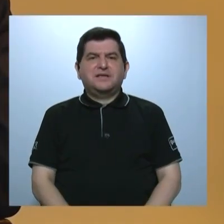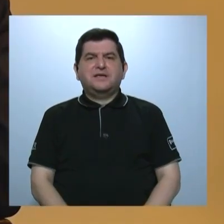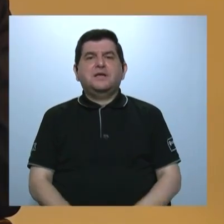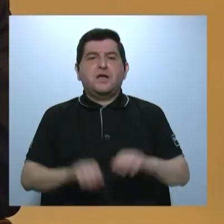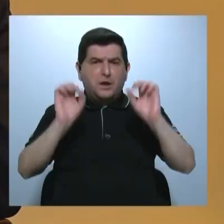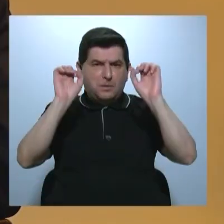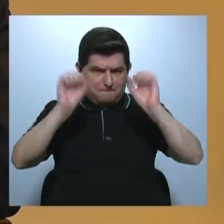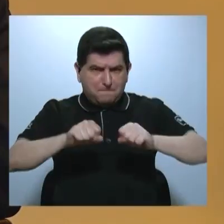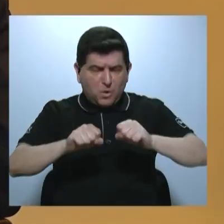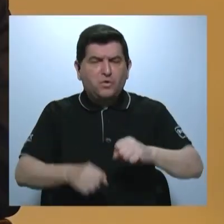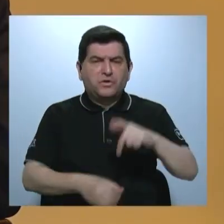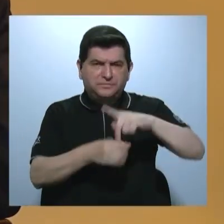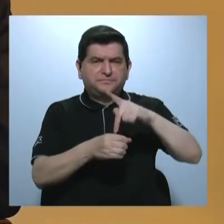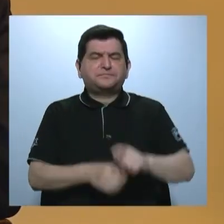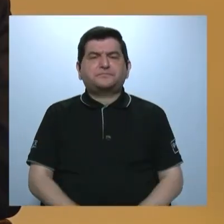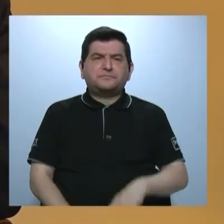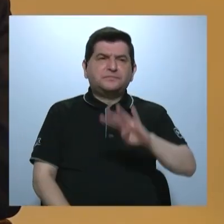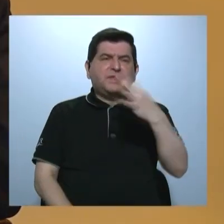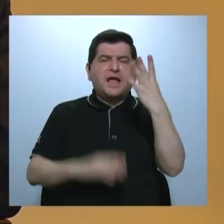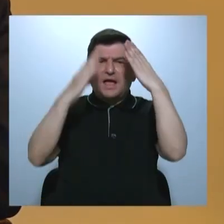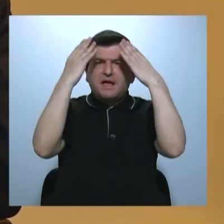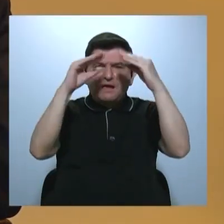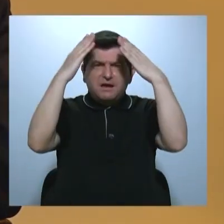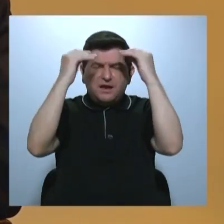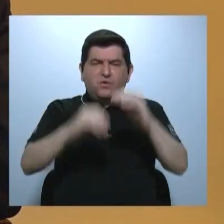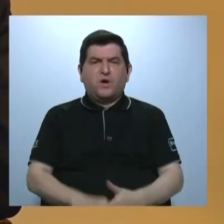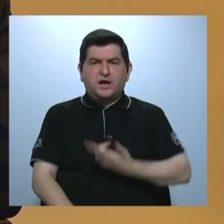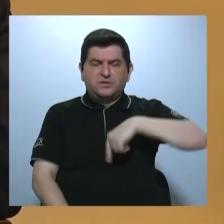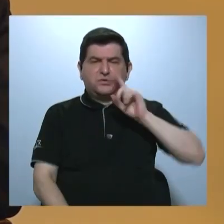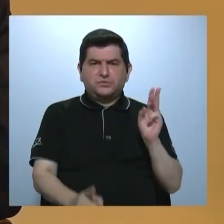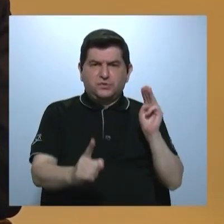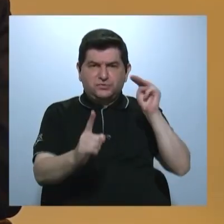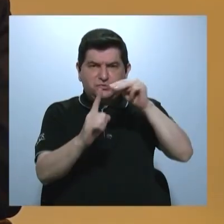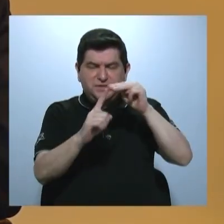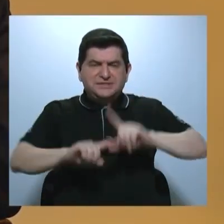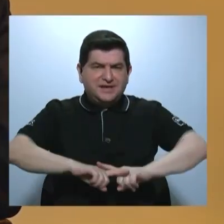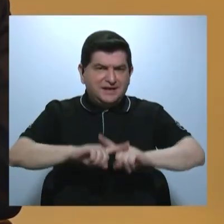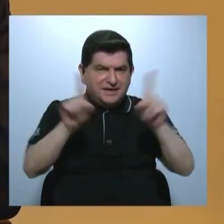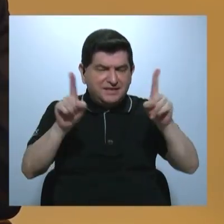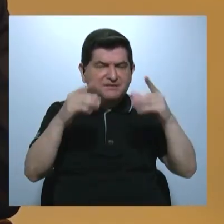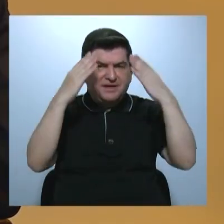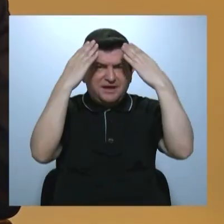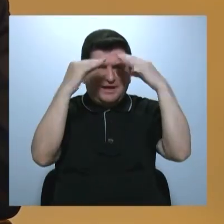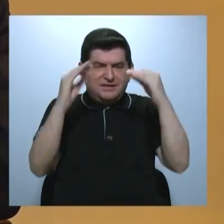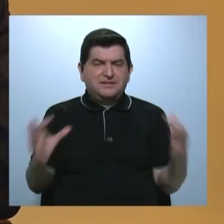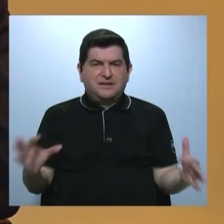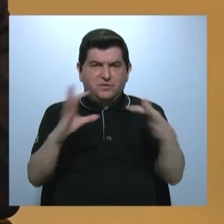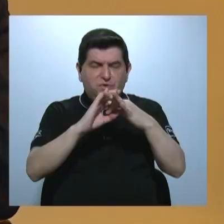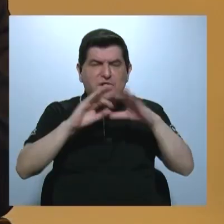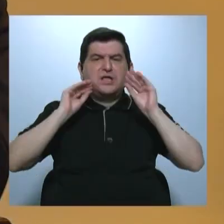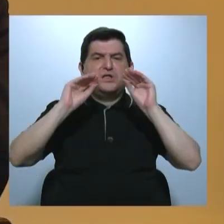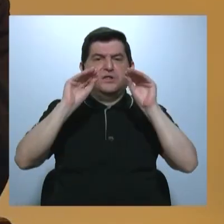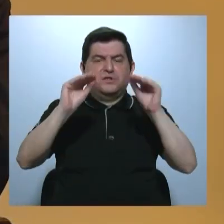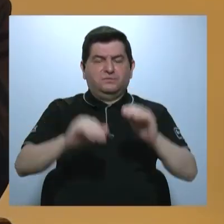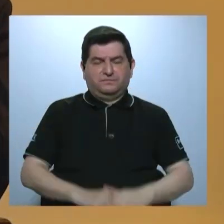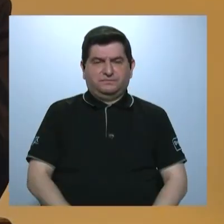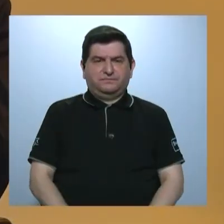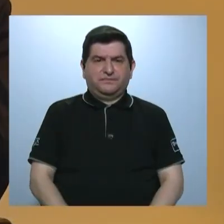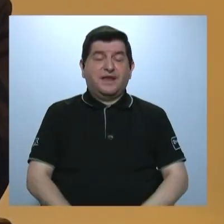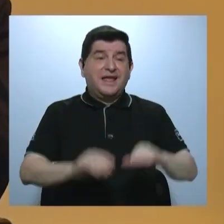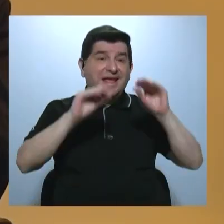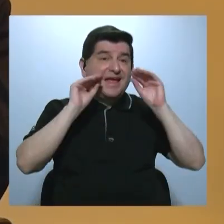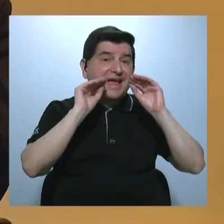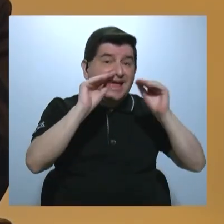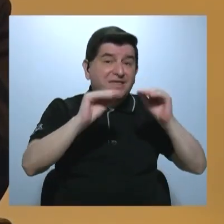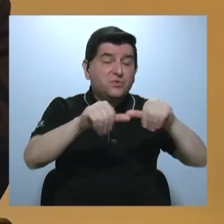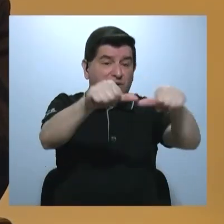y precisamente el año pasado con el cuarto informe le dimos un mensaje de portada distinto al informe vinculado a educación, y lo que dijimos fue: la educación